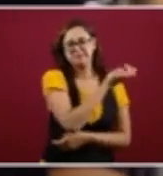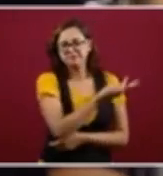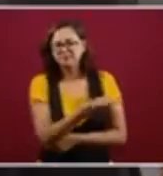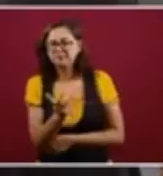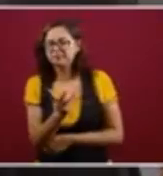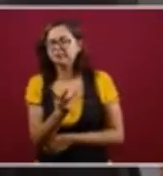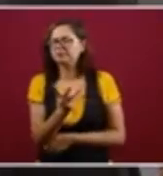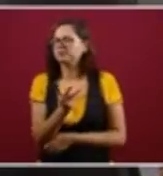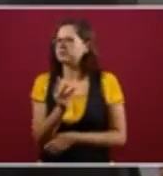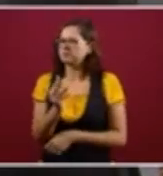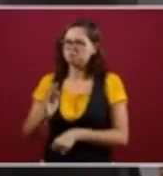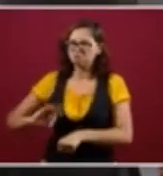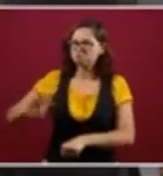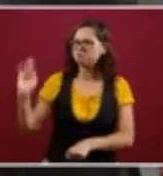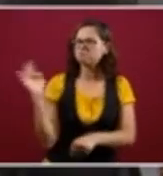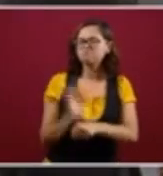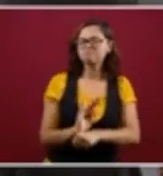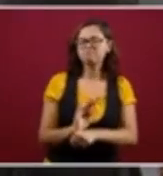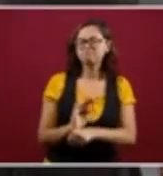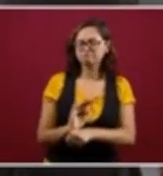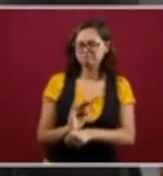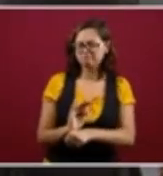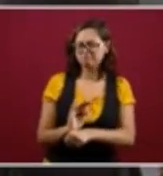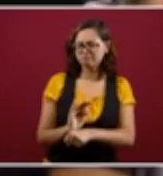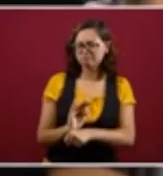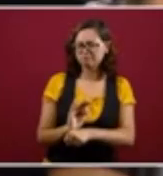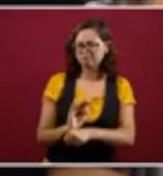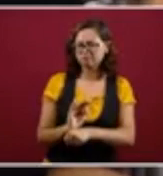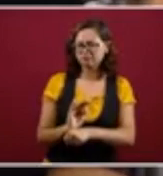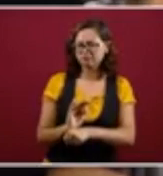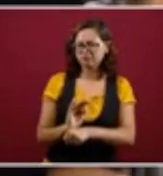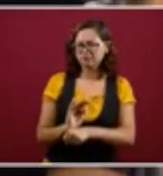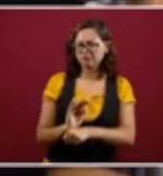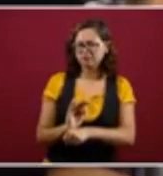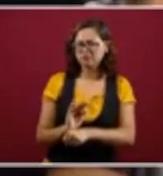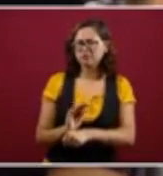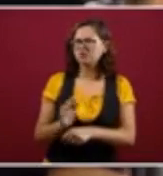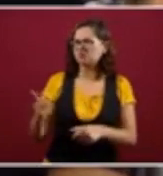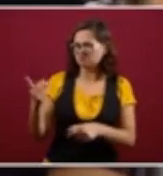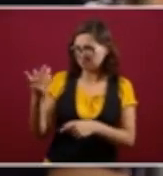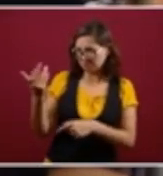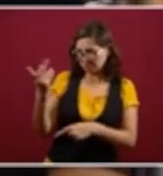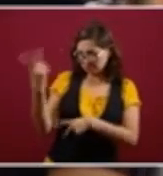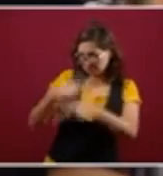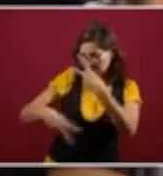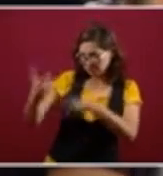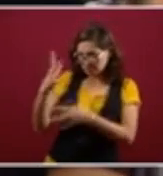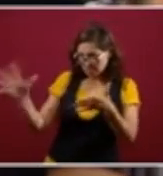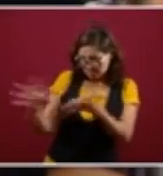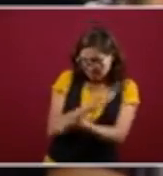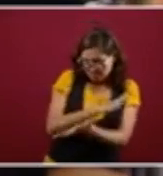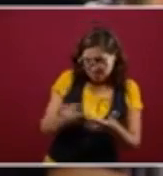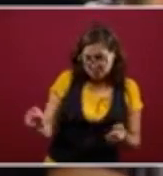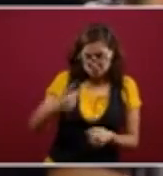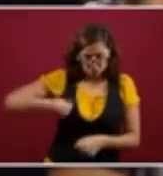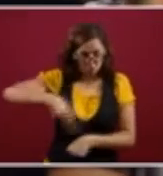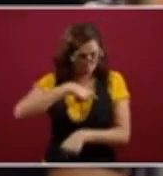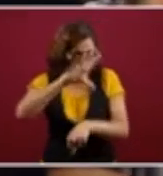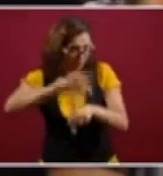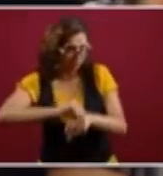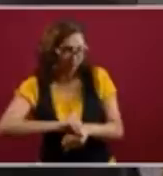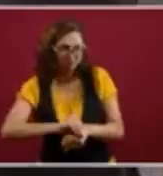No vamos a permitir a que vengan a destruirnos, ¿o sí?